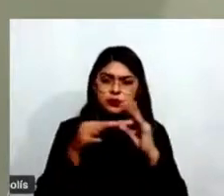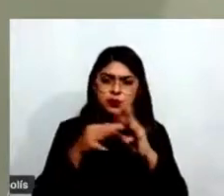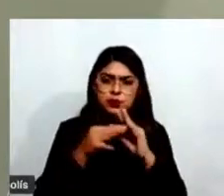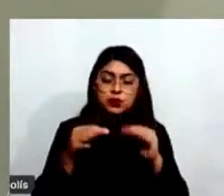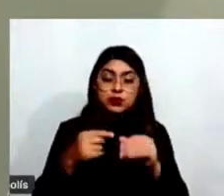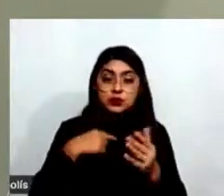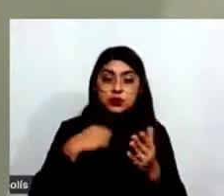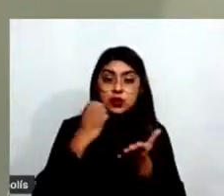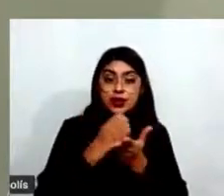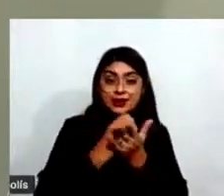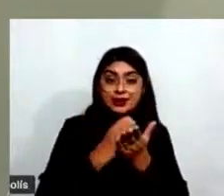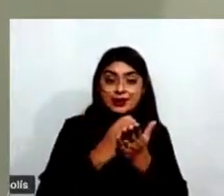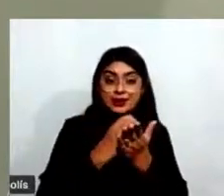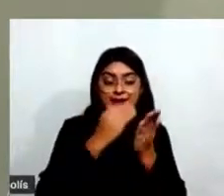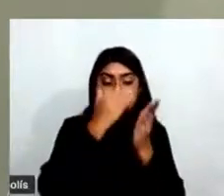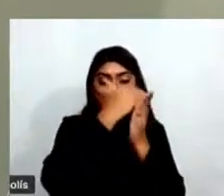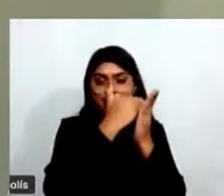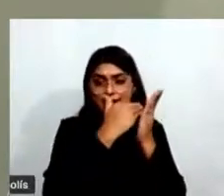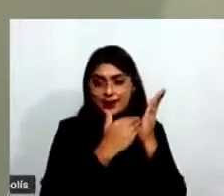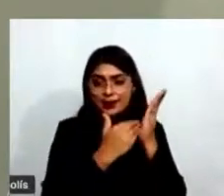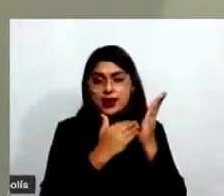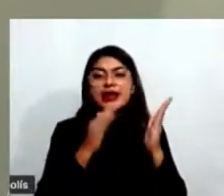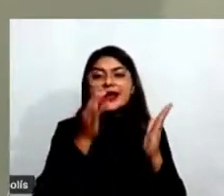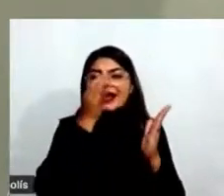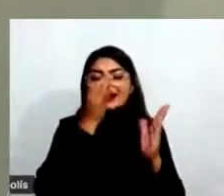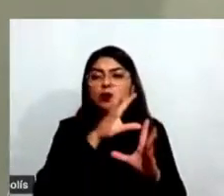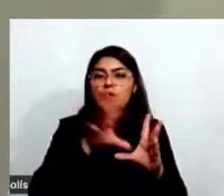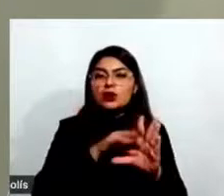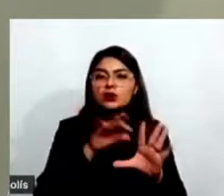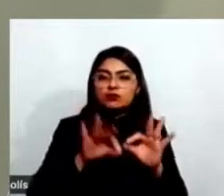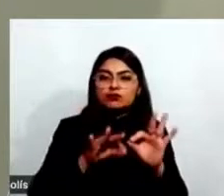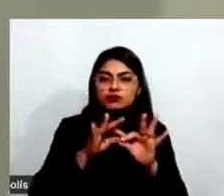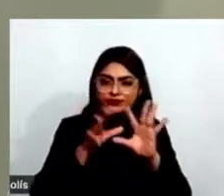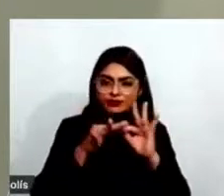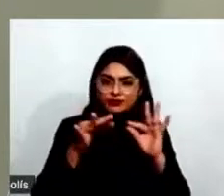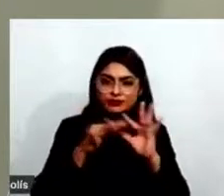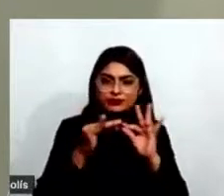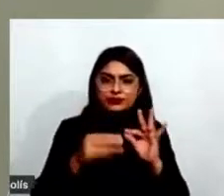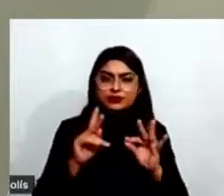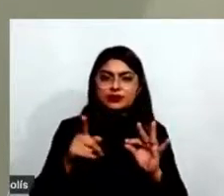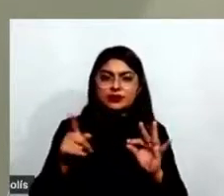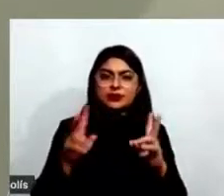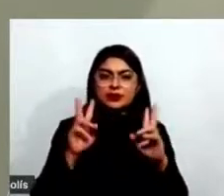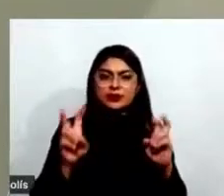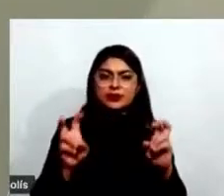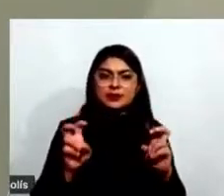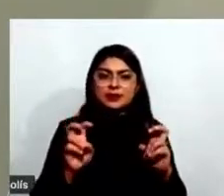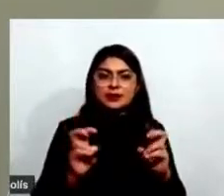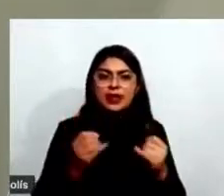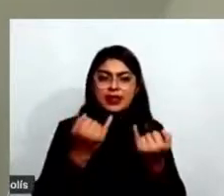es si son aplicables las garantías de independencia judicial a los fiscales y